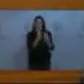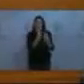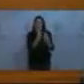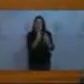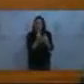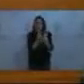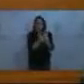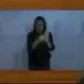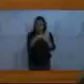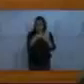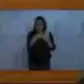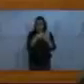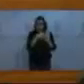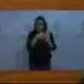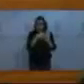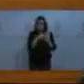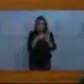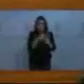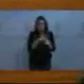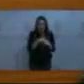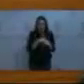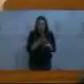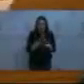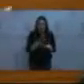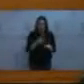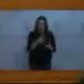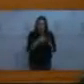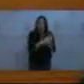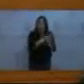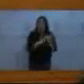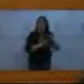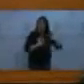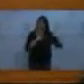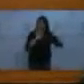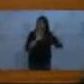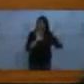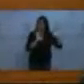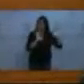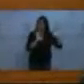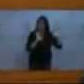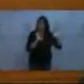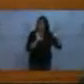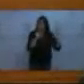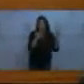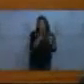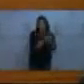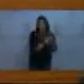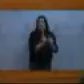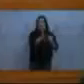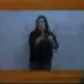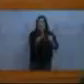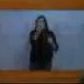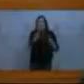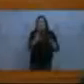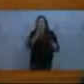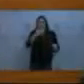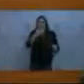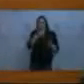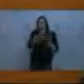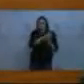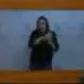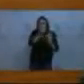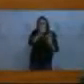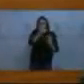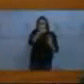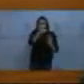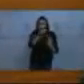estos datos tan básicos? Esto es la alta especialización. O sea, se puntúa el conocimiento del SELENE y si tienes un